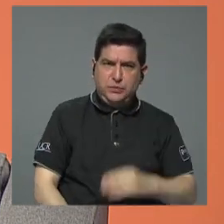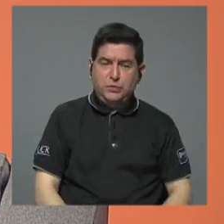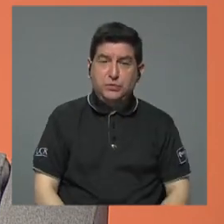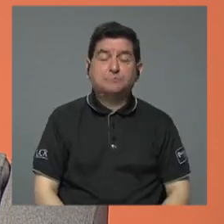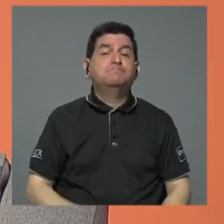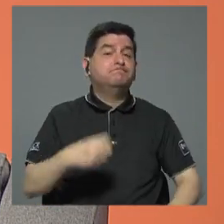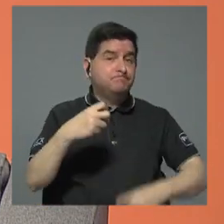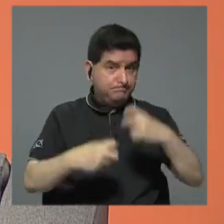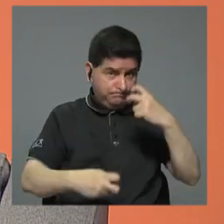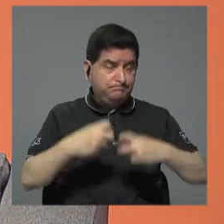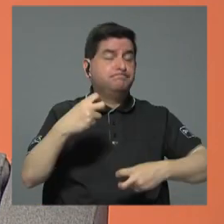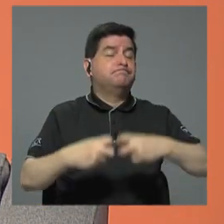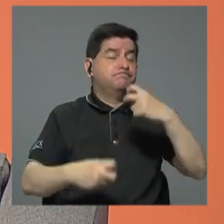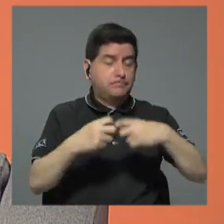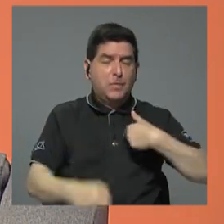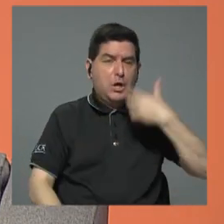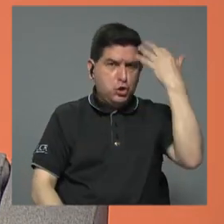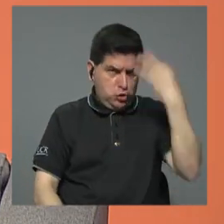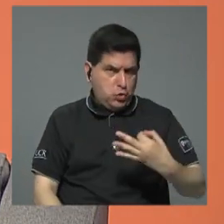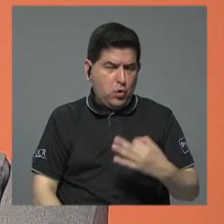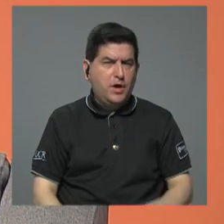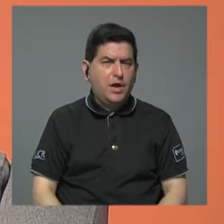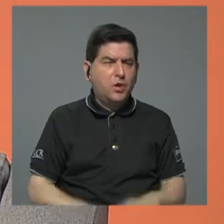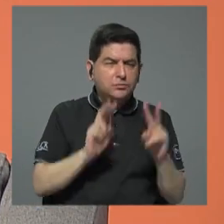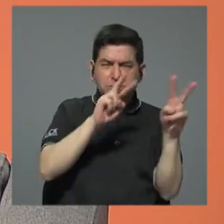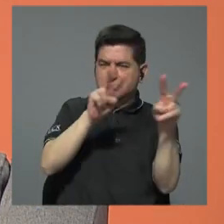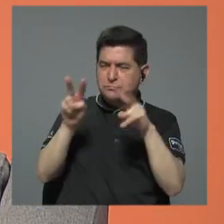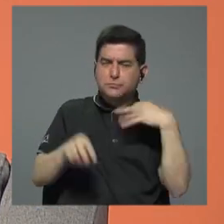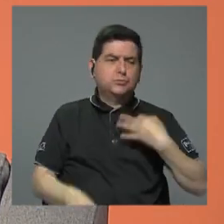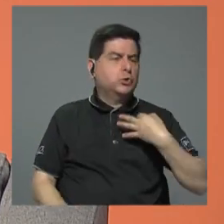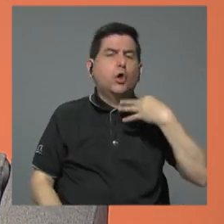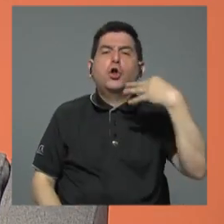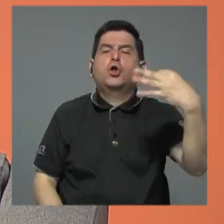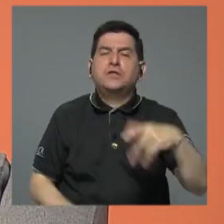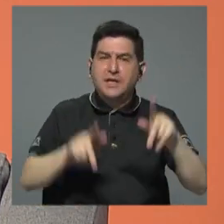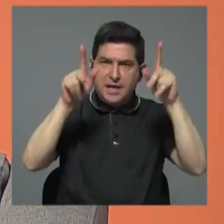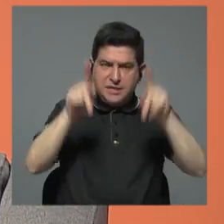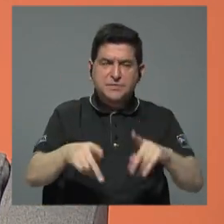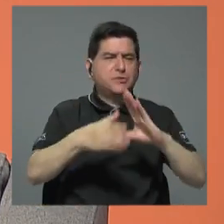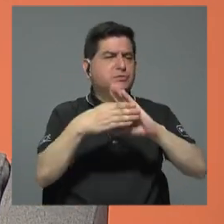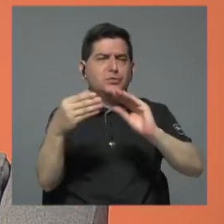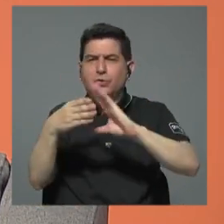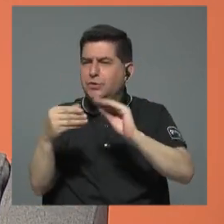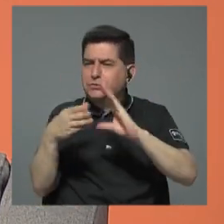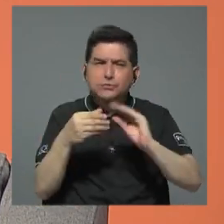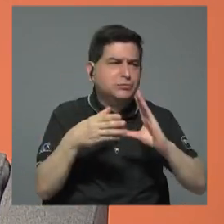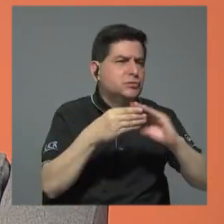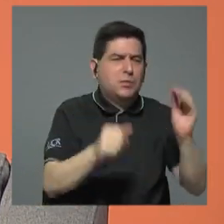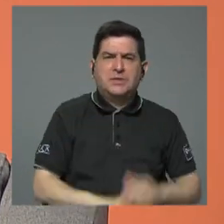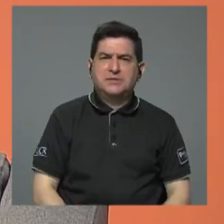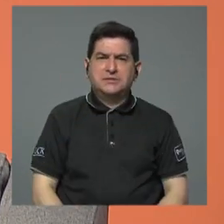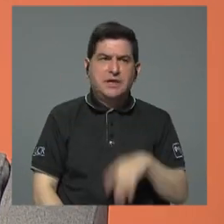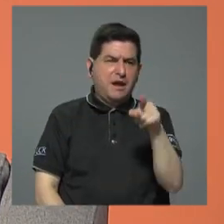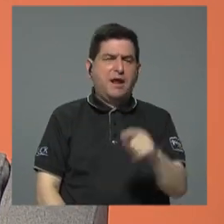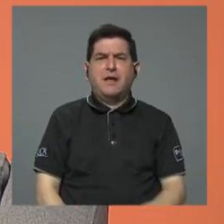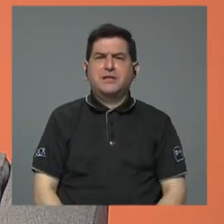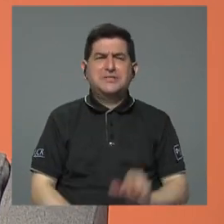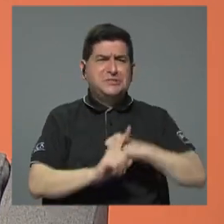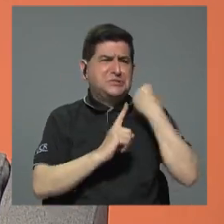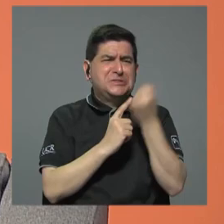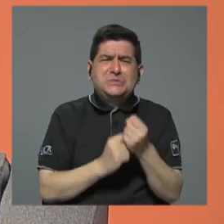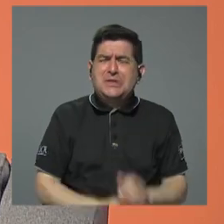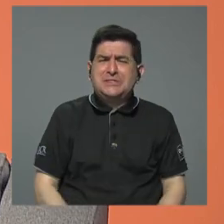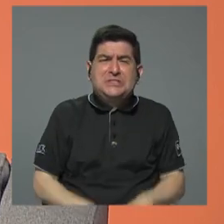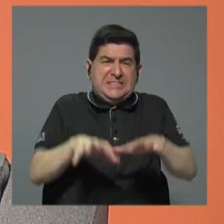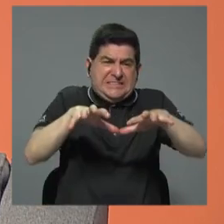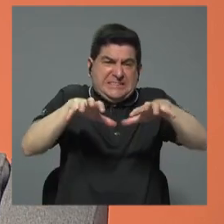un problema y bueno, creo que lo observamos todos los días, ¿verdad? Las personas nos comentan que están teniendo cada vez más cuadros de